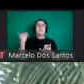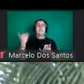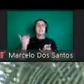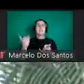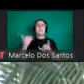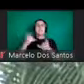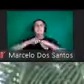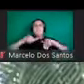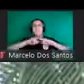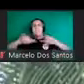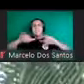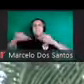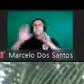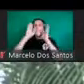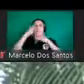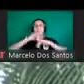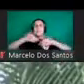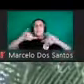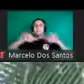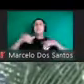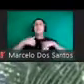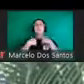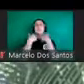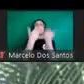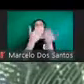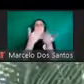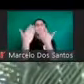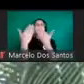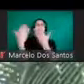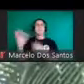privadas, pueda ir creciendo y